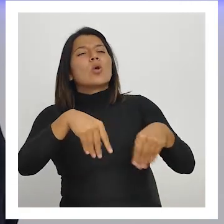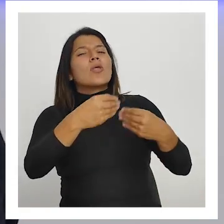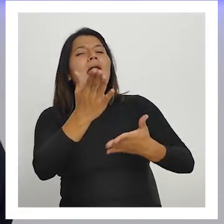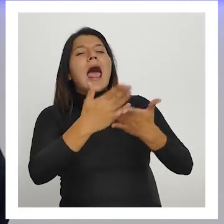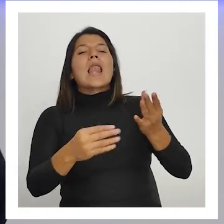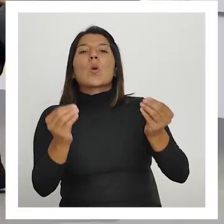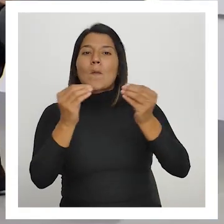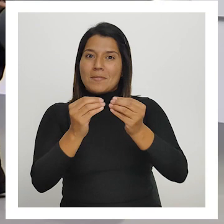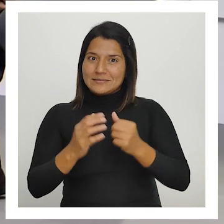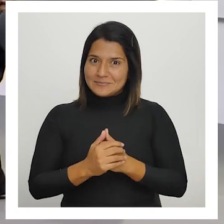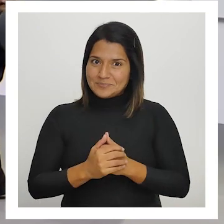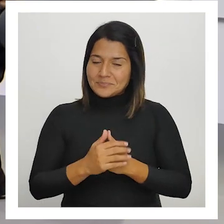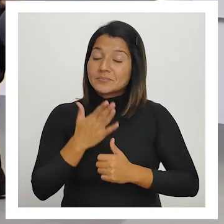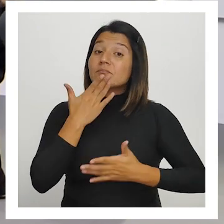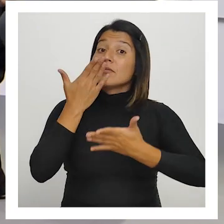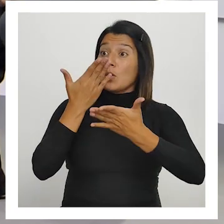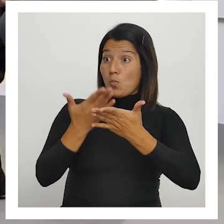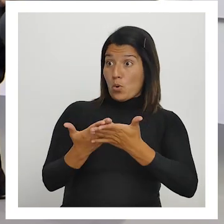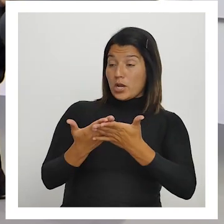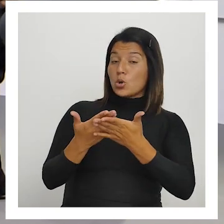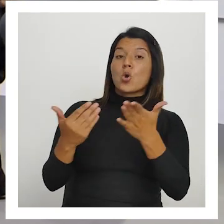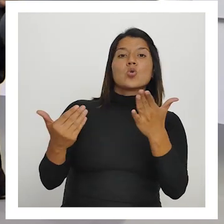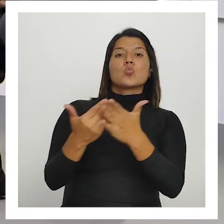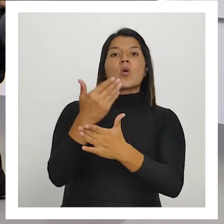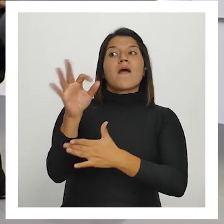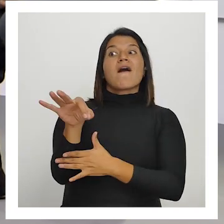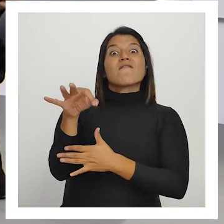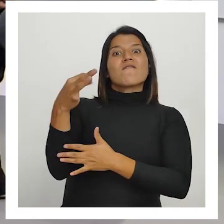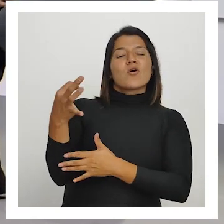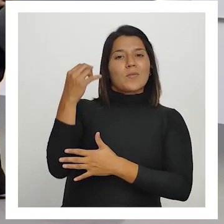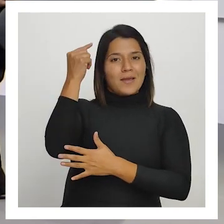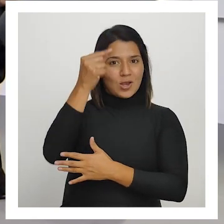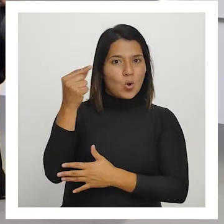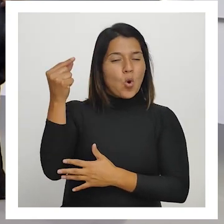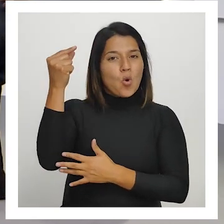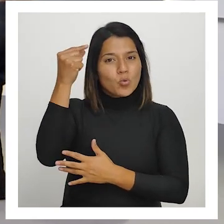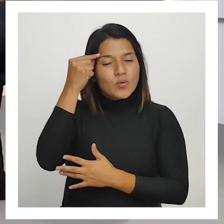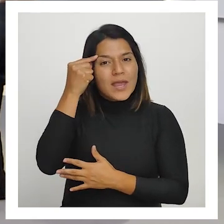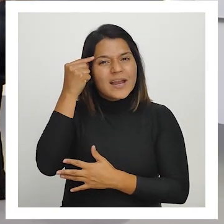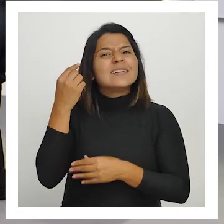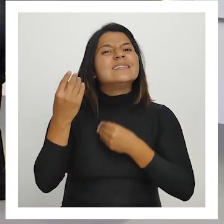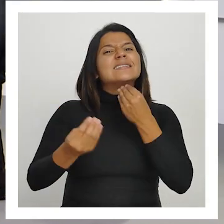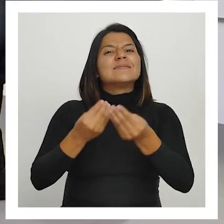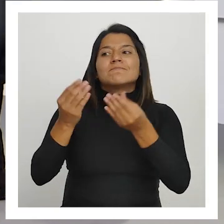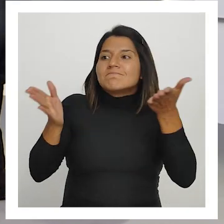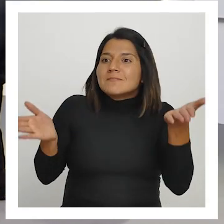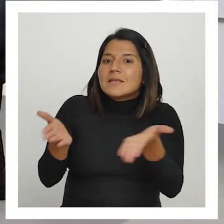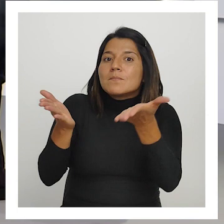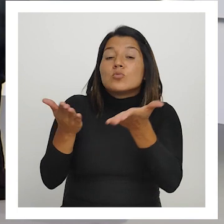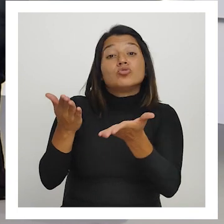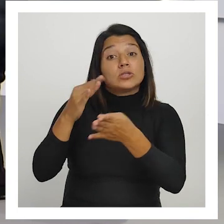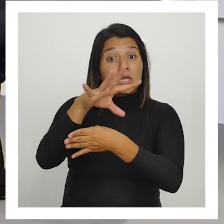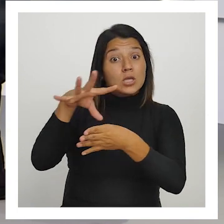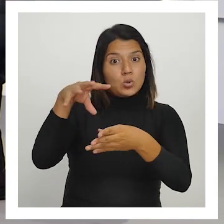Bueno, precisamente las nuevas formas de gobierno impulsan la